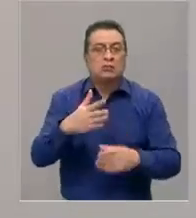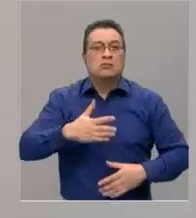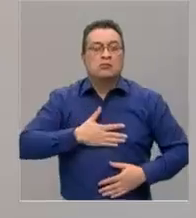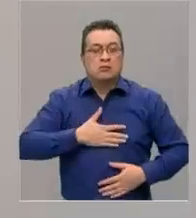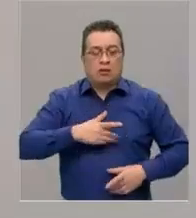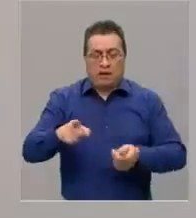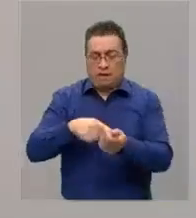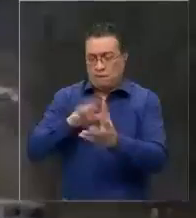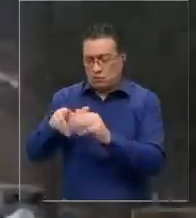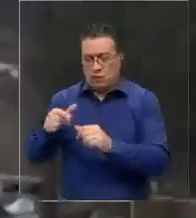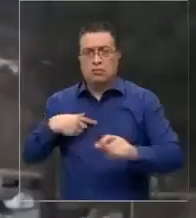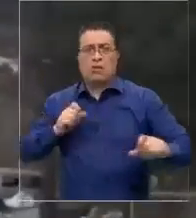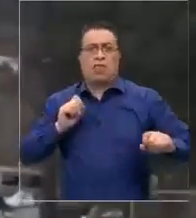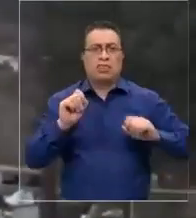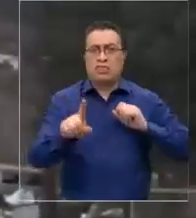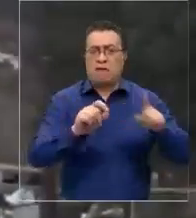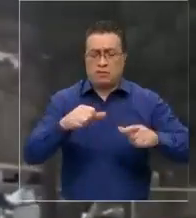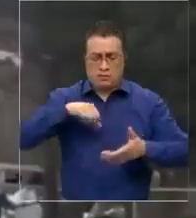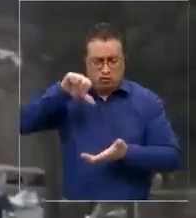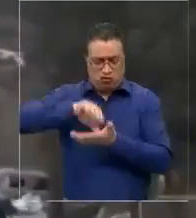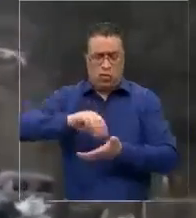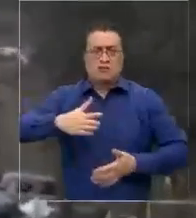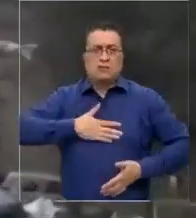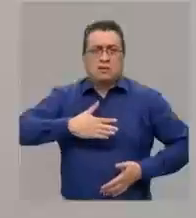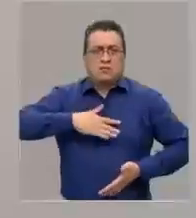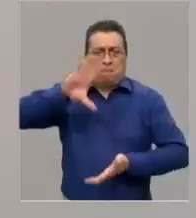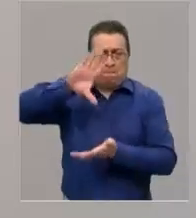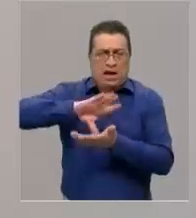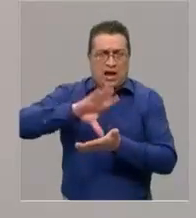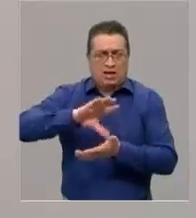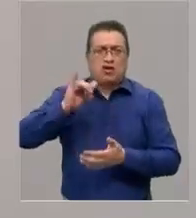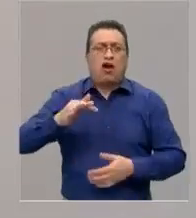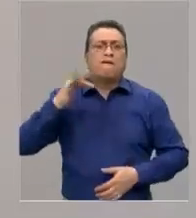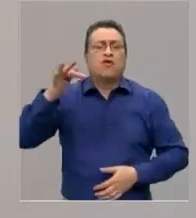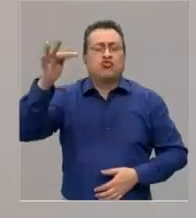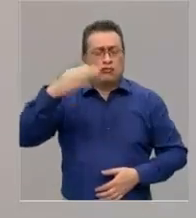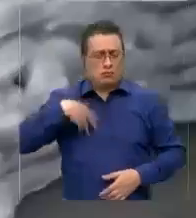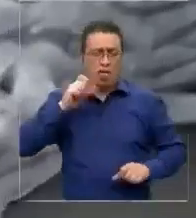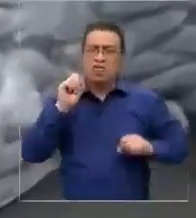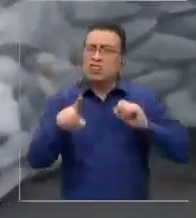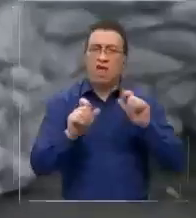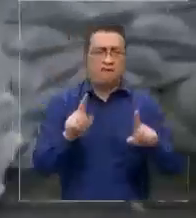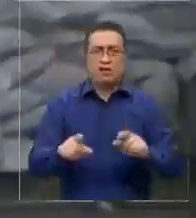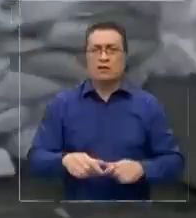a nuestras familias, nuestra ciudad, nuestro país y nuestro futuro.